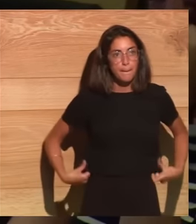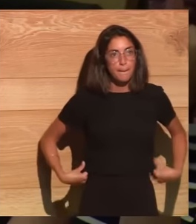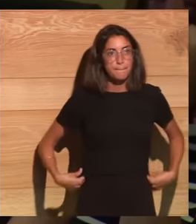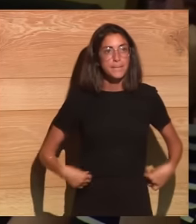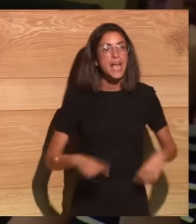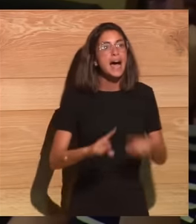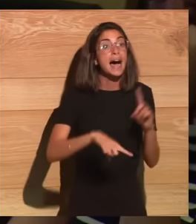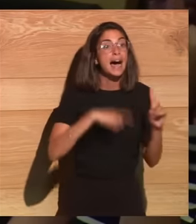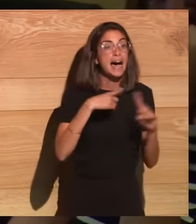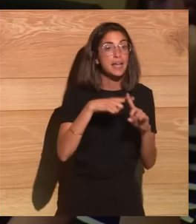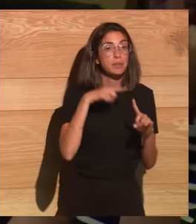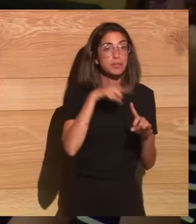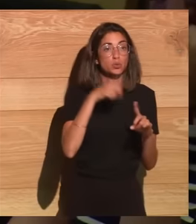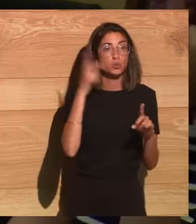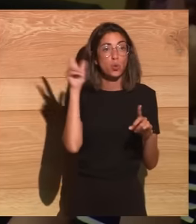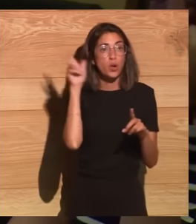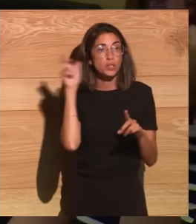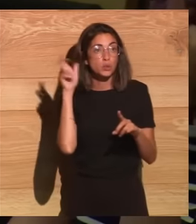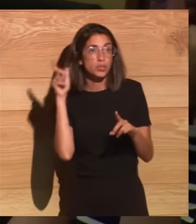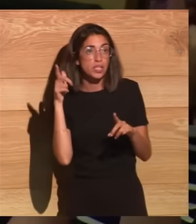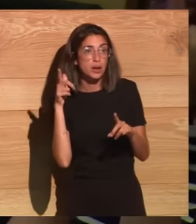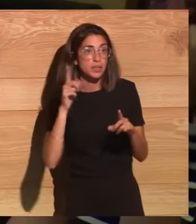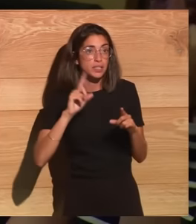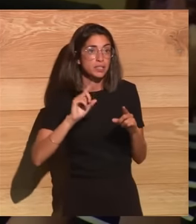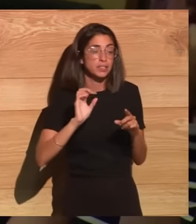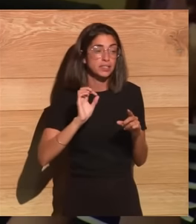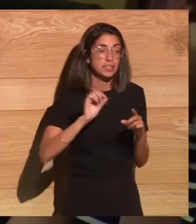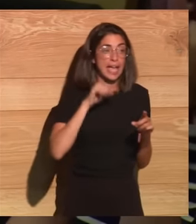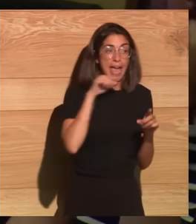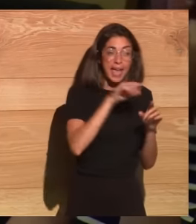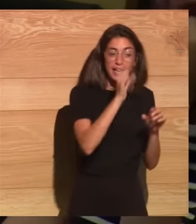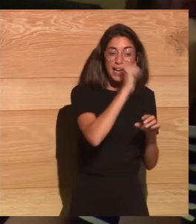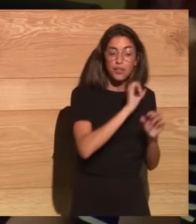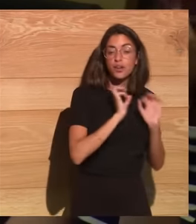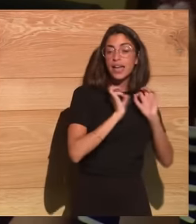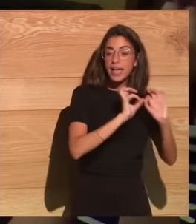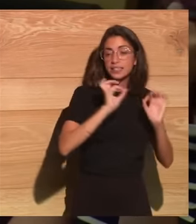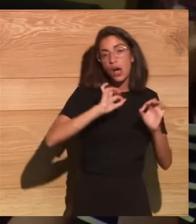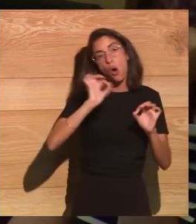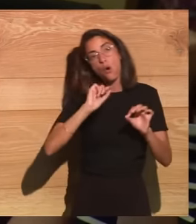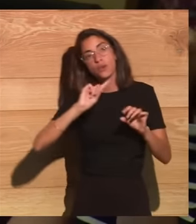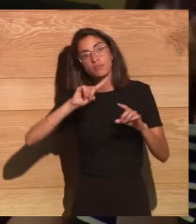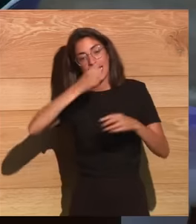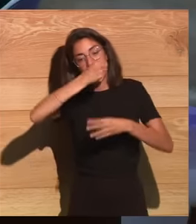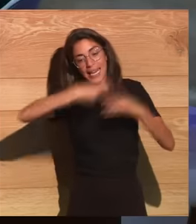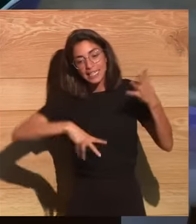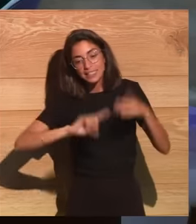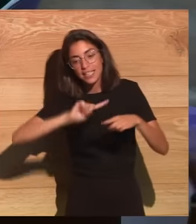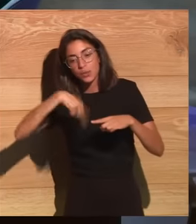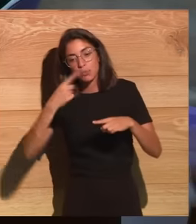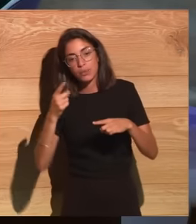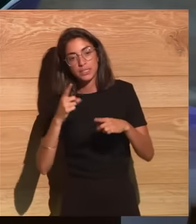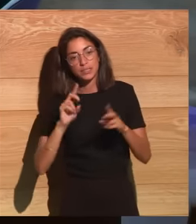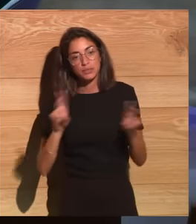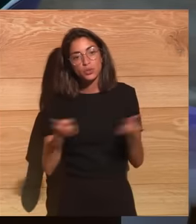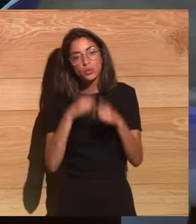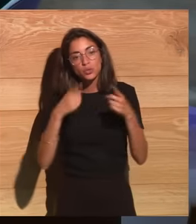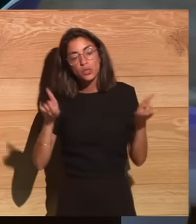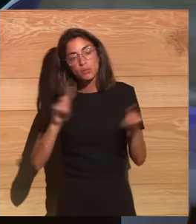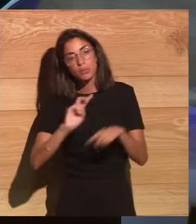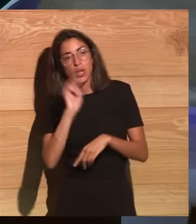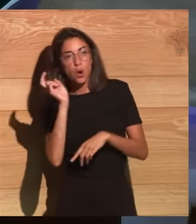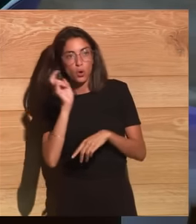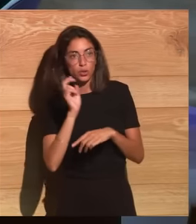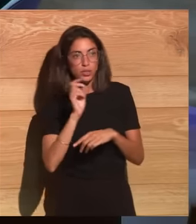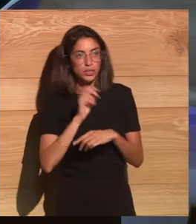Pero además, ¿la estabas escuchando suelta o era una playlist y luego sonó otra? Es que está muy escueta. Claro, son todo dudas. Si no, no aclaras. Mira, escúchame una